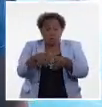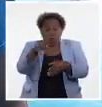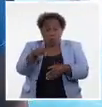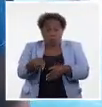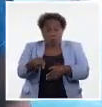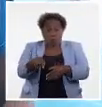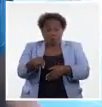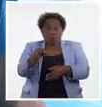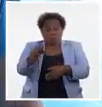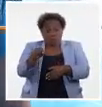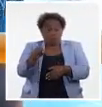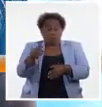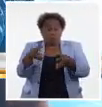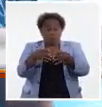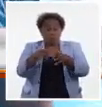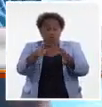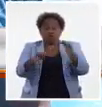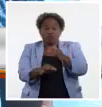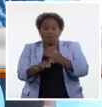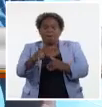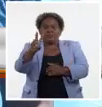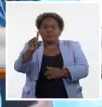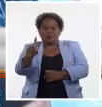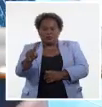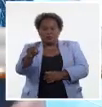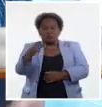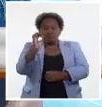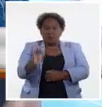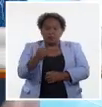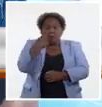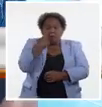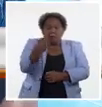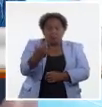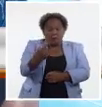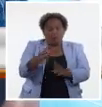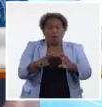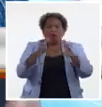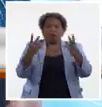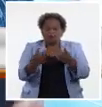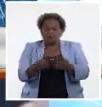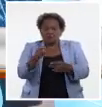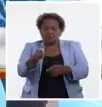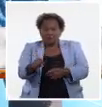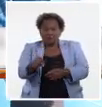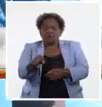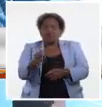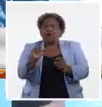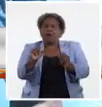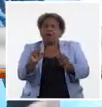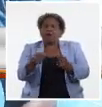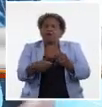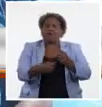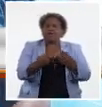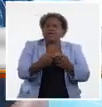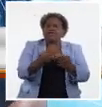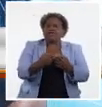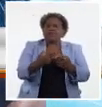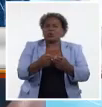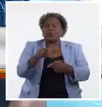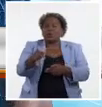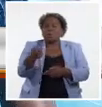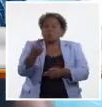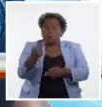atletas sub-21 que vimos en la ciudad deportiva a jugar la Copa Panamericana. Y lo primero que tenemos en el mes de abril son los Juegos del